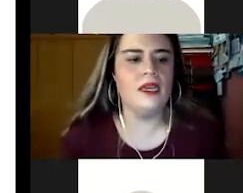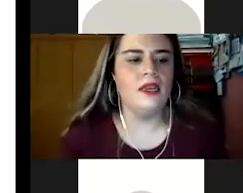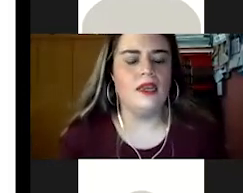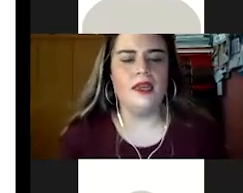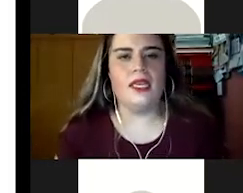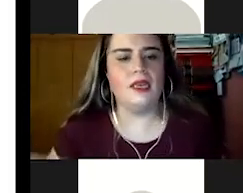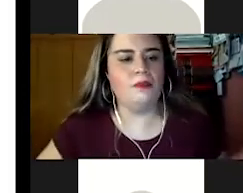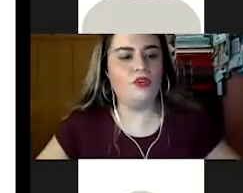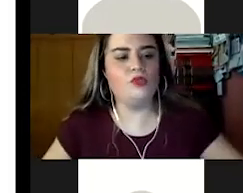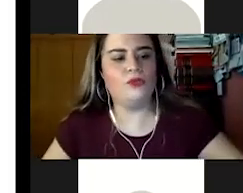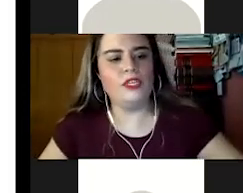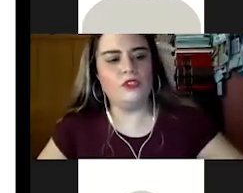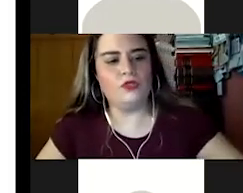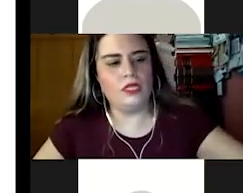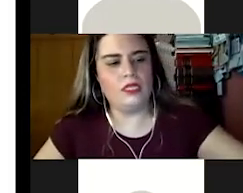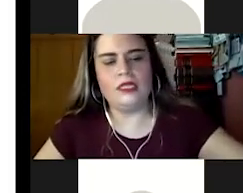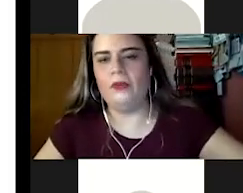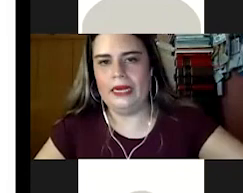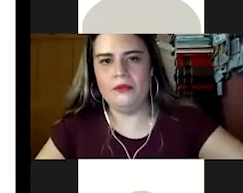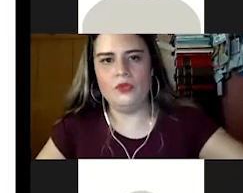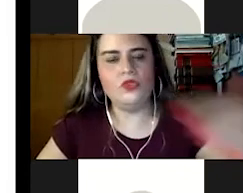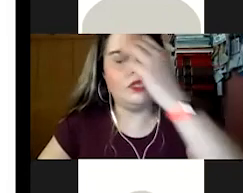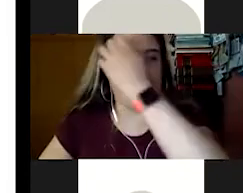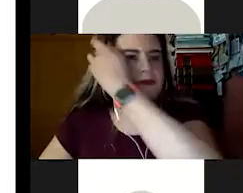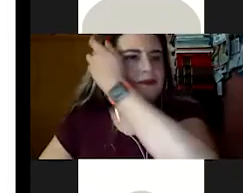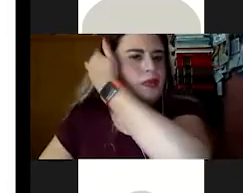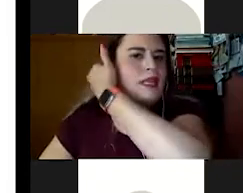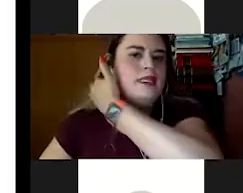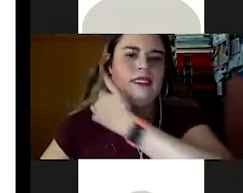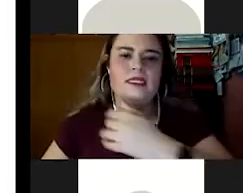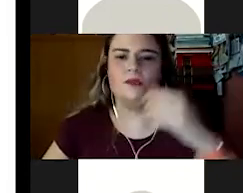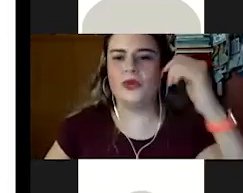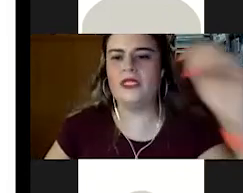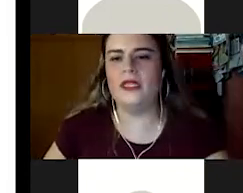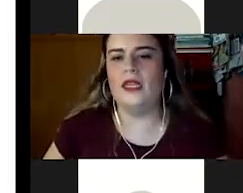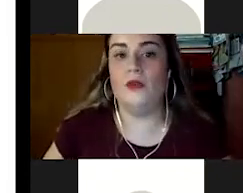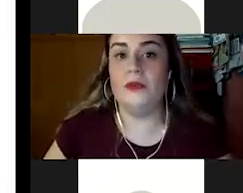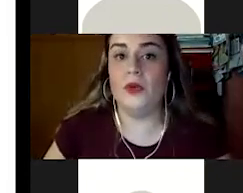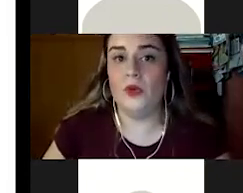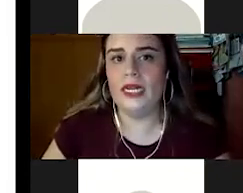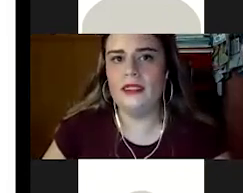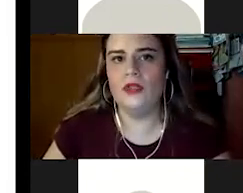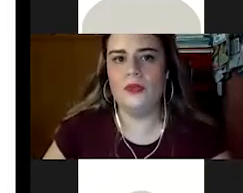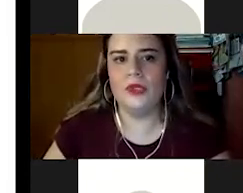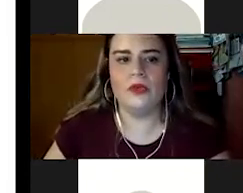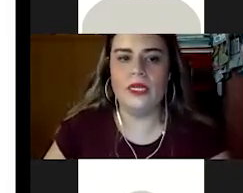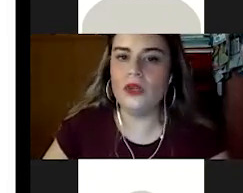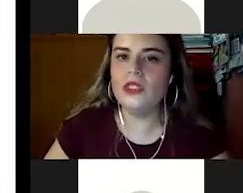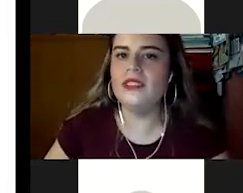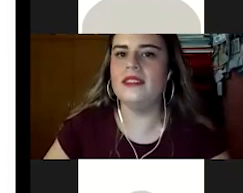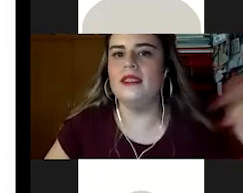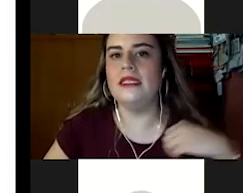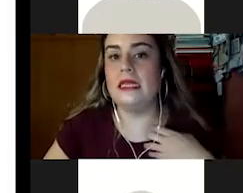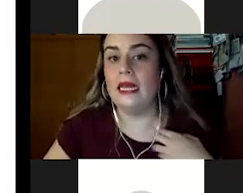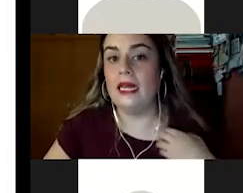también. Y por supuesto, y lo veremos a detalle después, el cómo involucrarse, ¿no? Porque una cosa